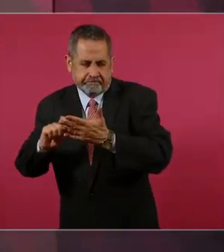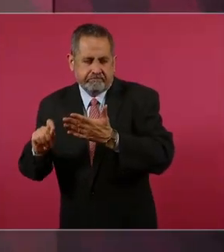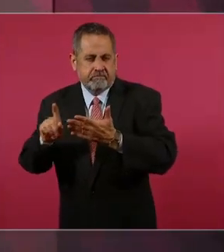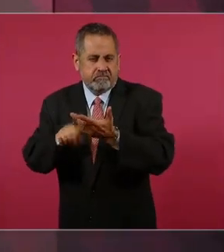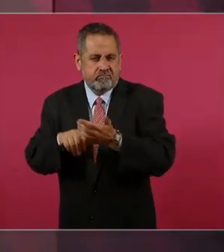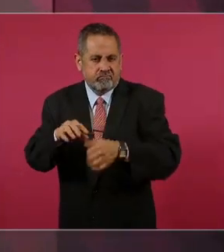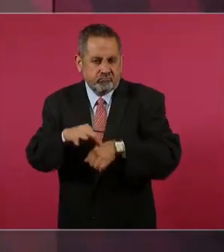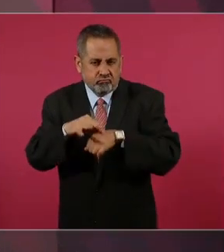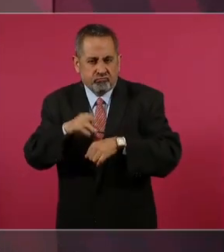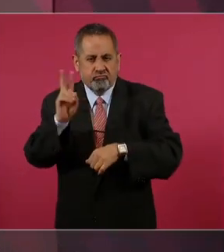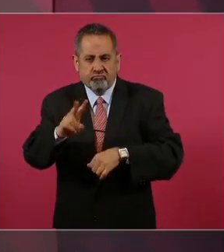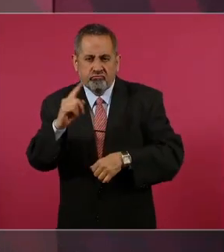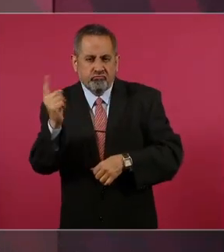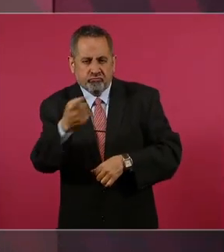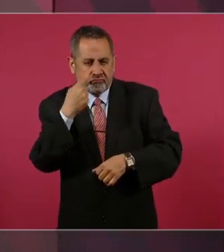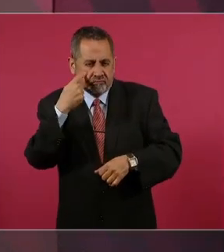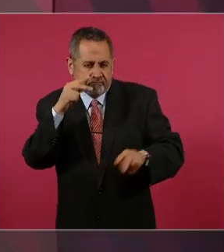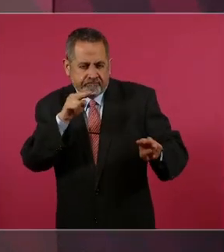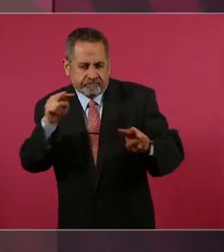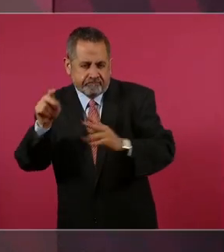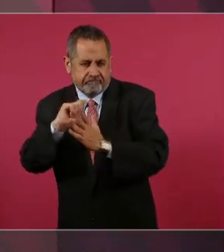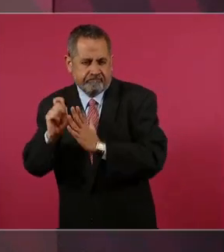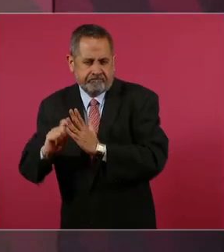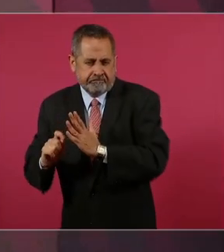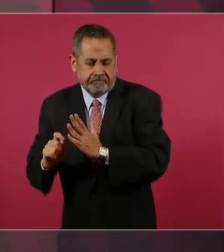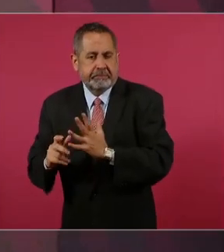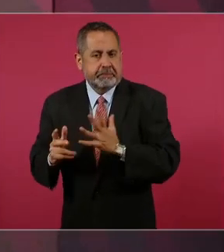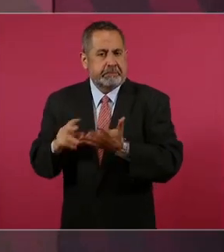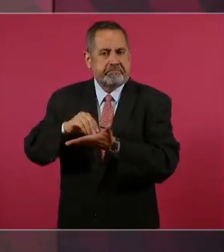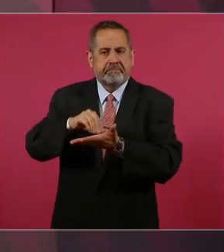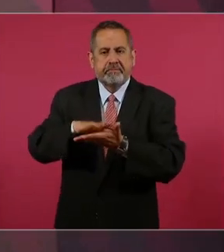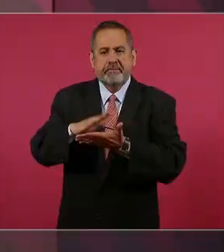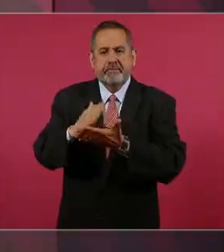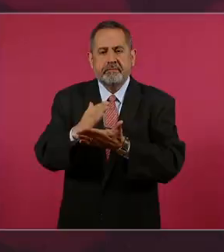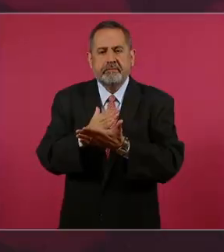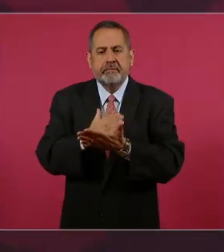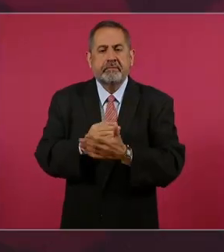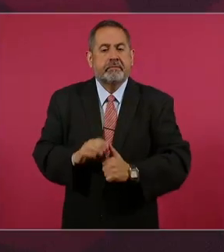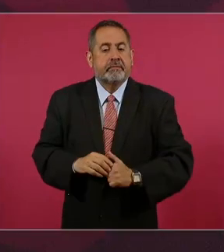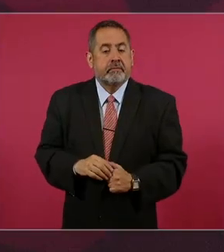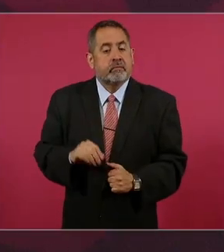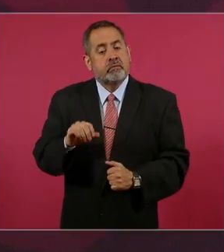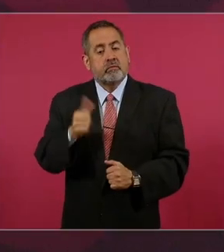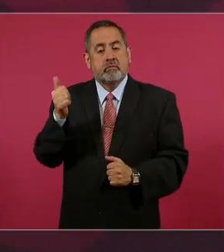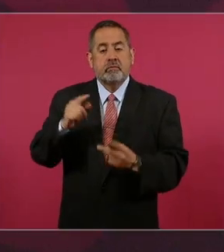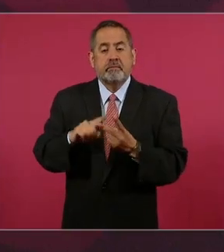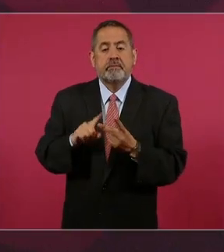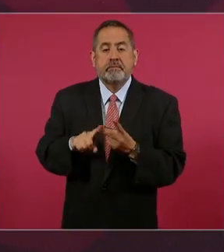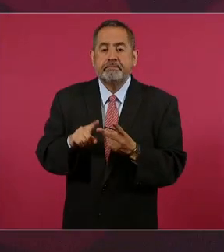de la realidad y otra, a veces muy distinta,